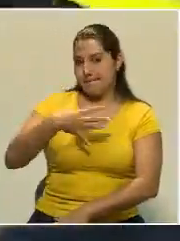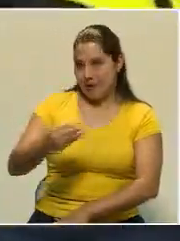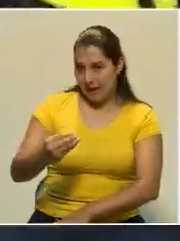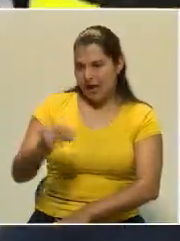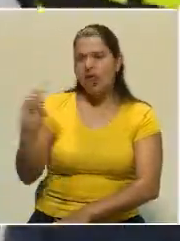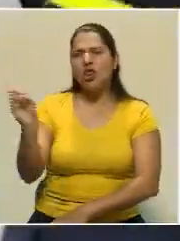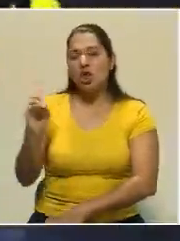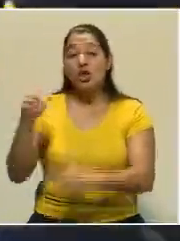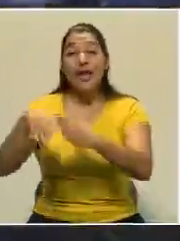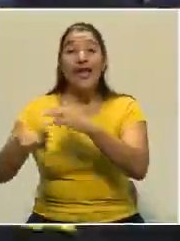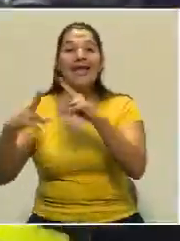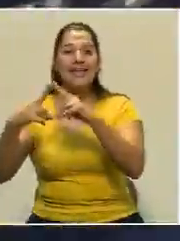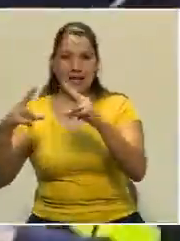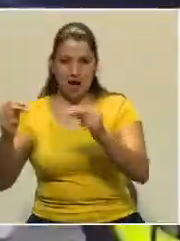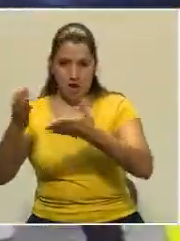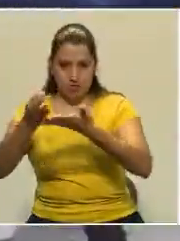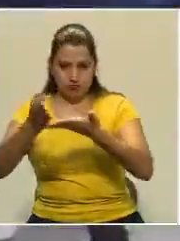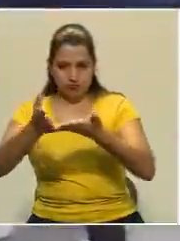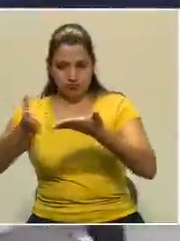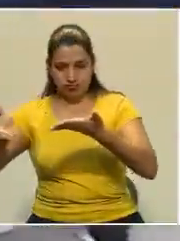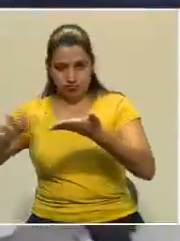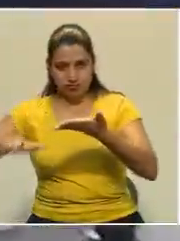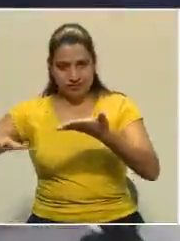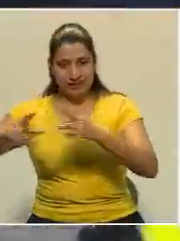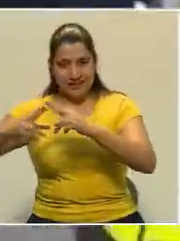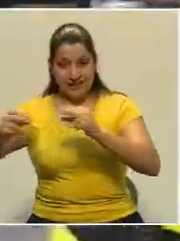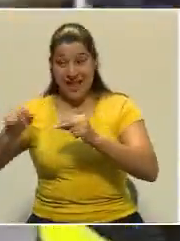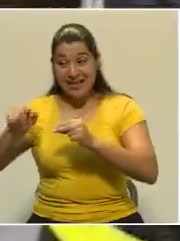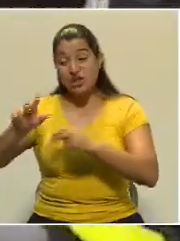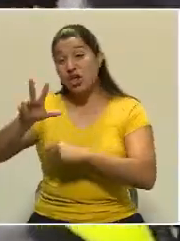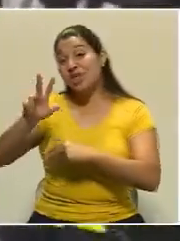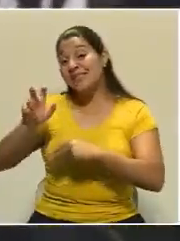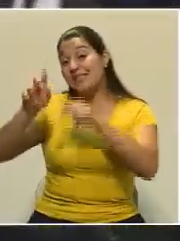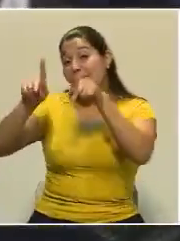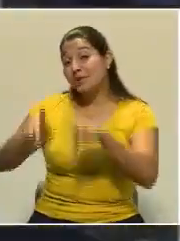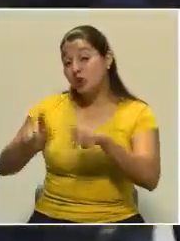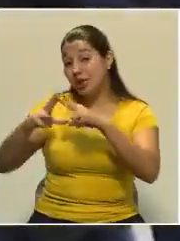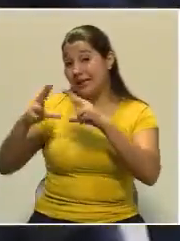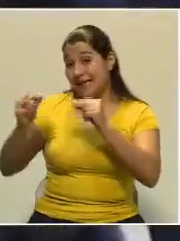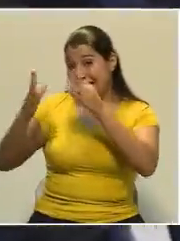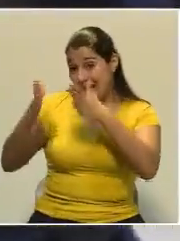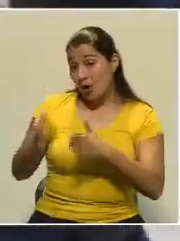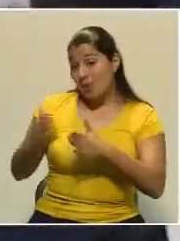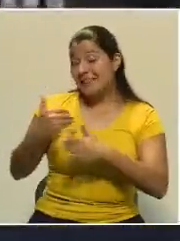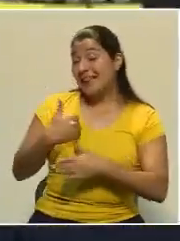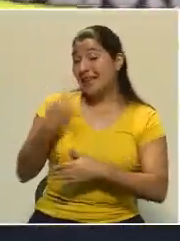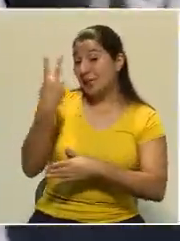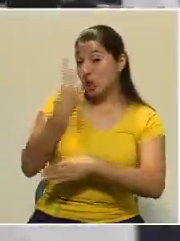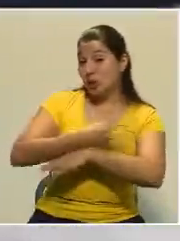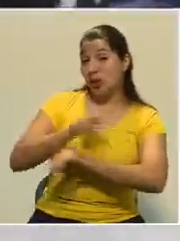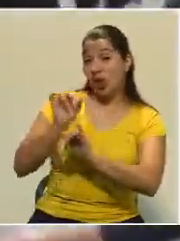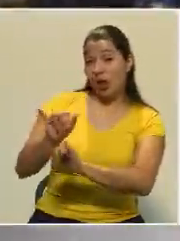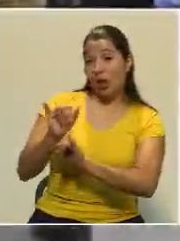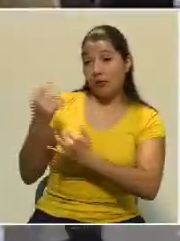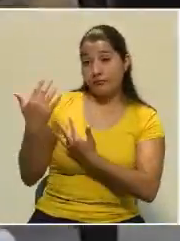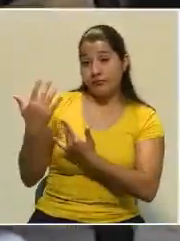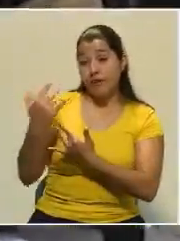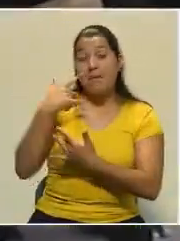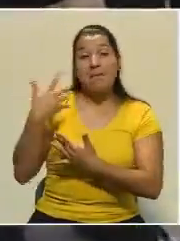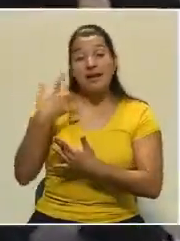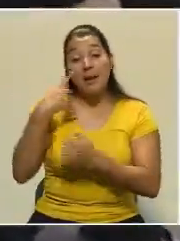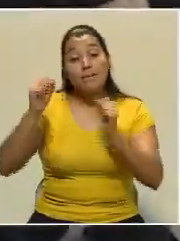nicaragüense. Ellos son parte de los 300 extranjeros de esa nacionalidad que llevan al menos 2 días en ese punto,